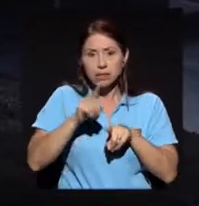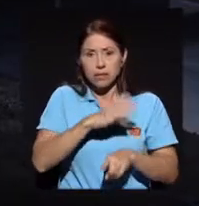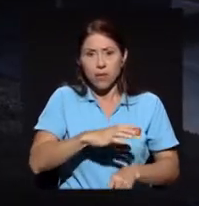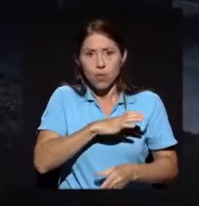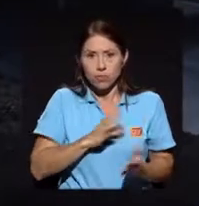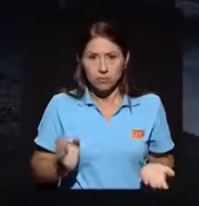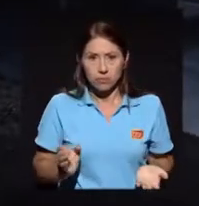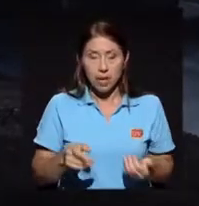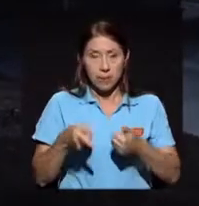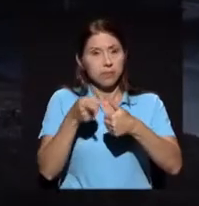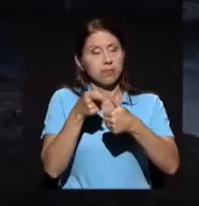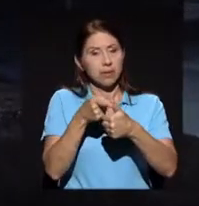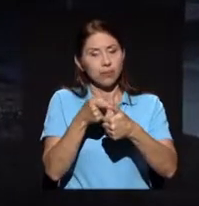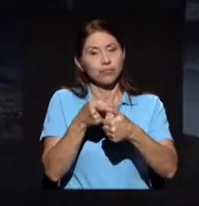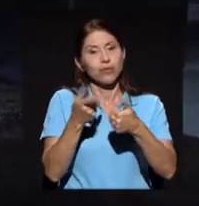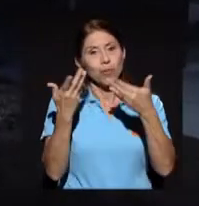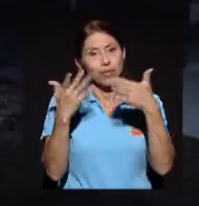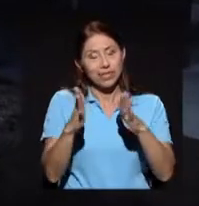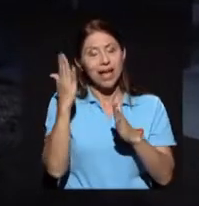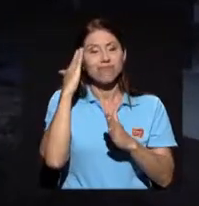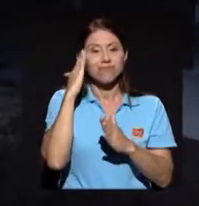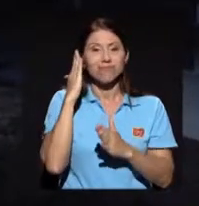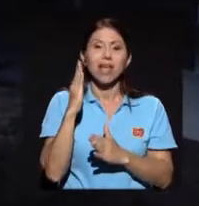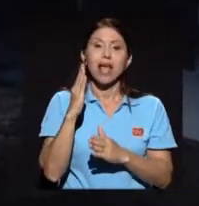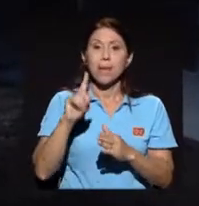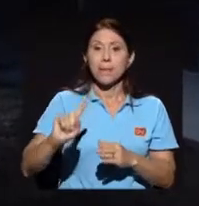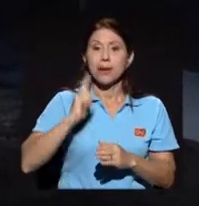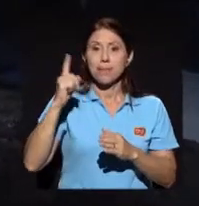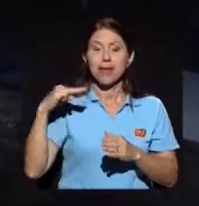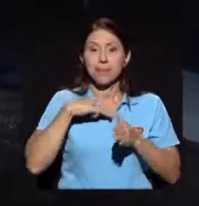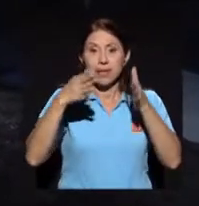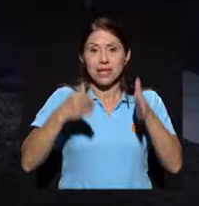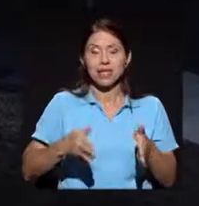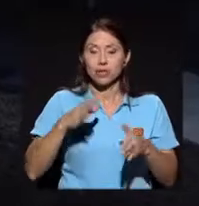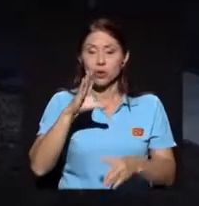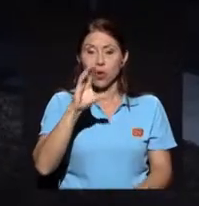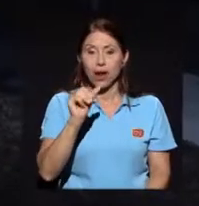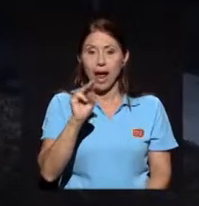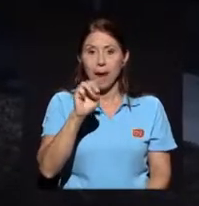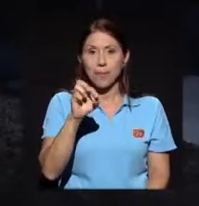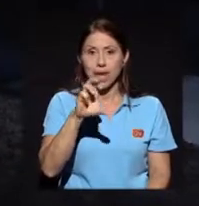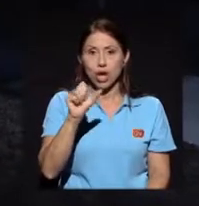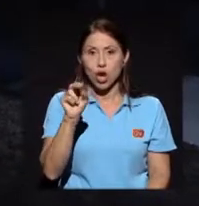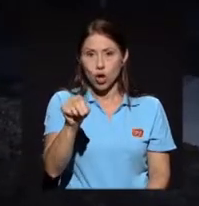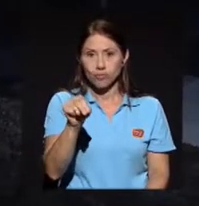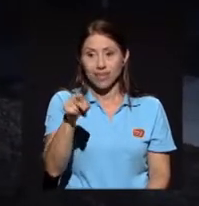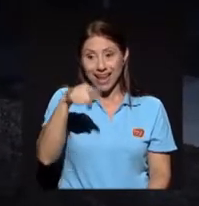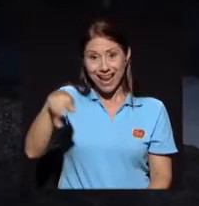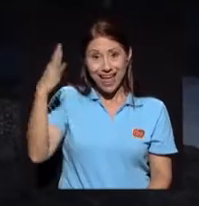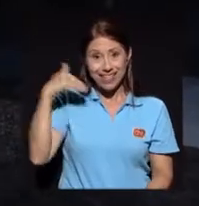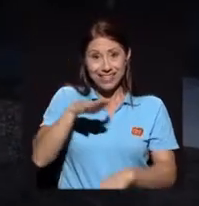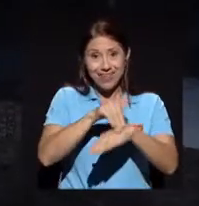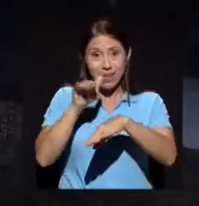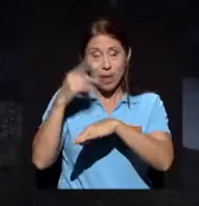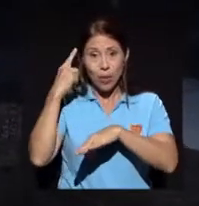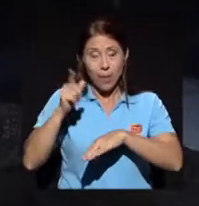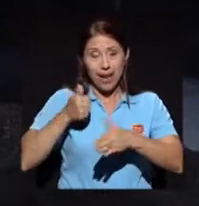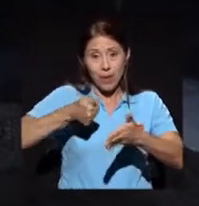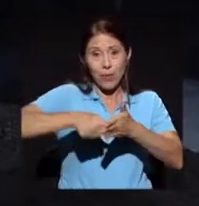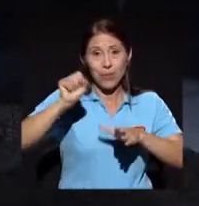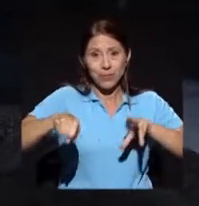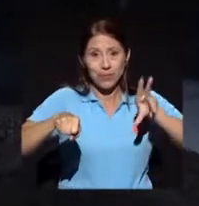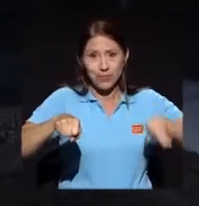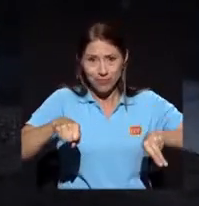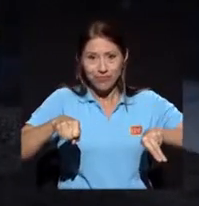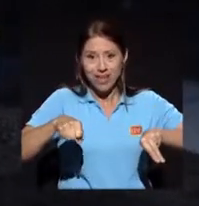número uno como era esperable david cameron el primer ministro que había convocado al referendo renunció lo sustituyó un